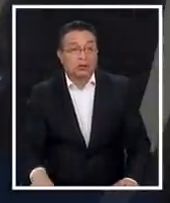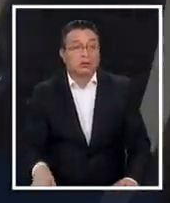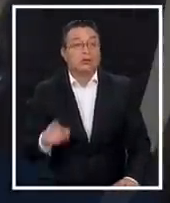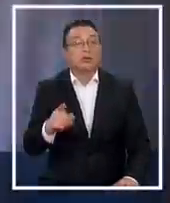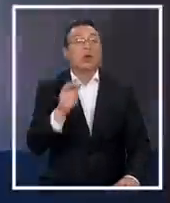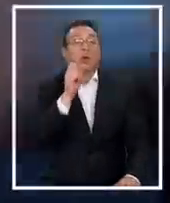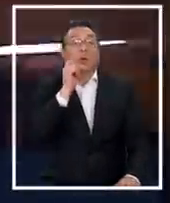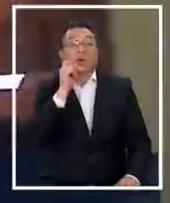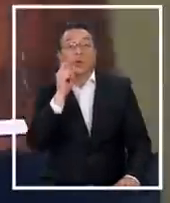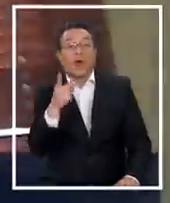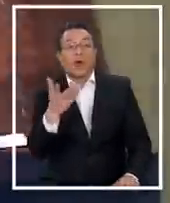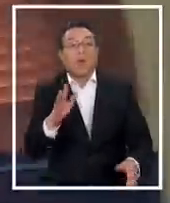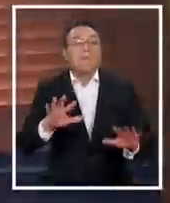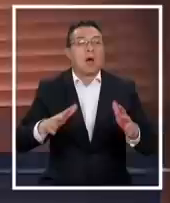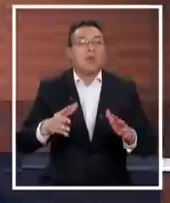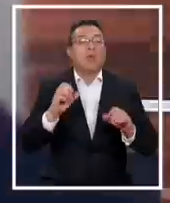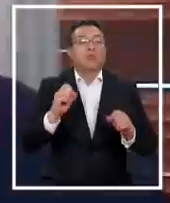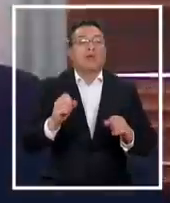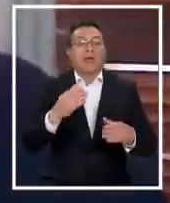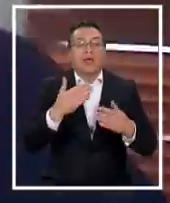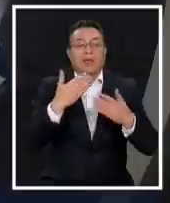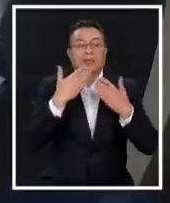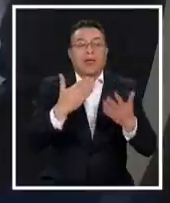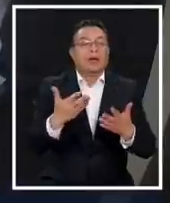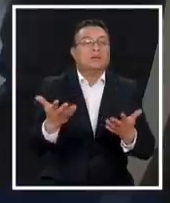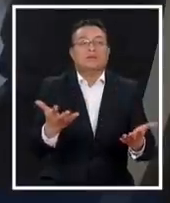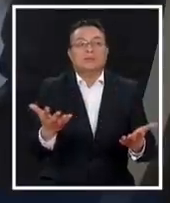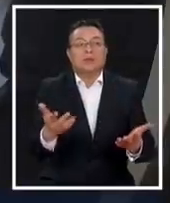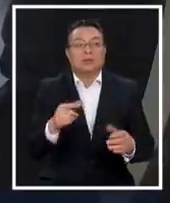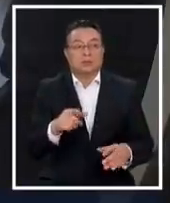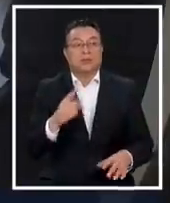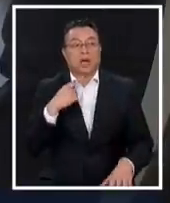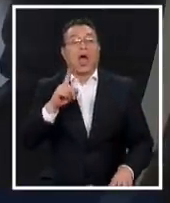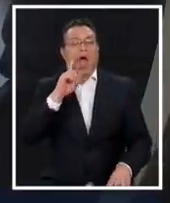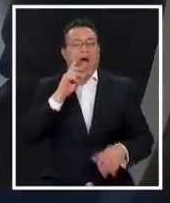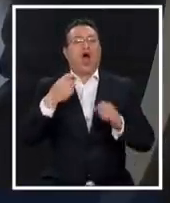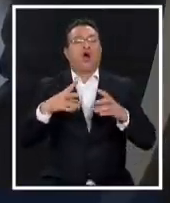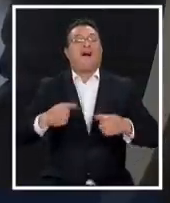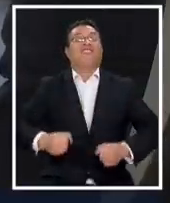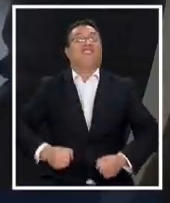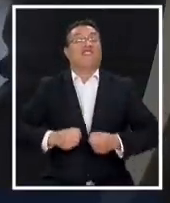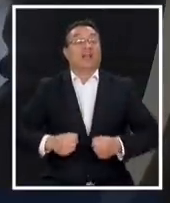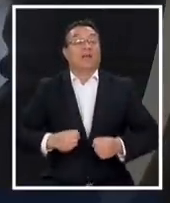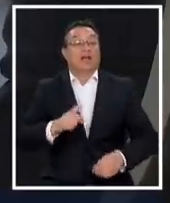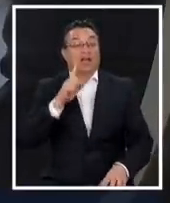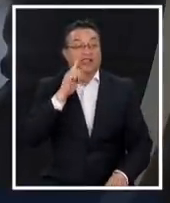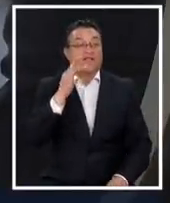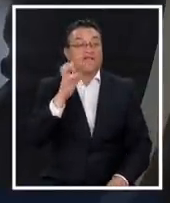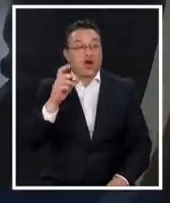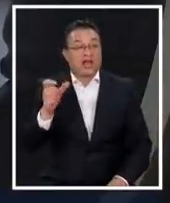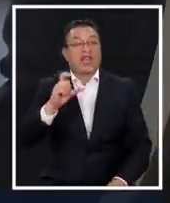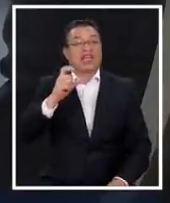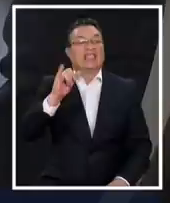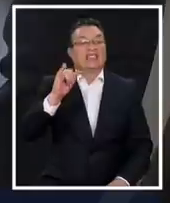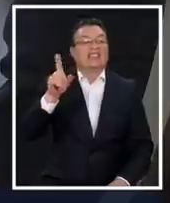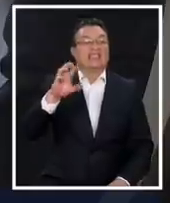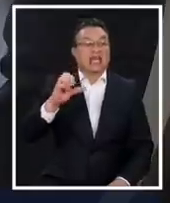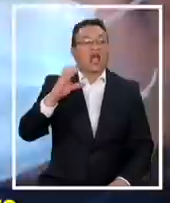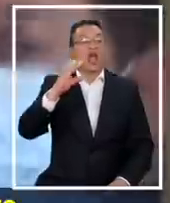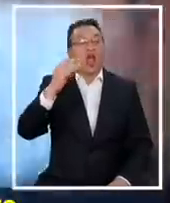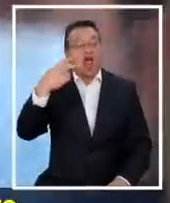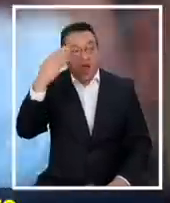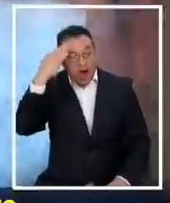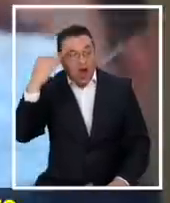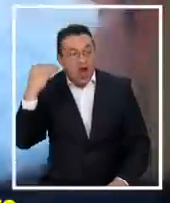Entonces, ¿cuál sería como más o menos lo que le podemos dar para que...? Mira, hay estas vitaminas, Inforé, ginseng coreano,